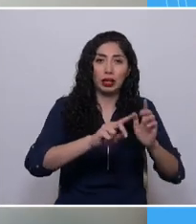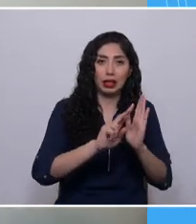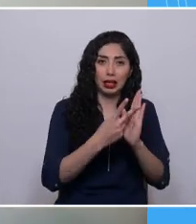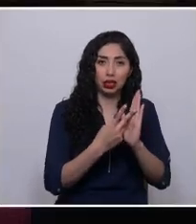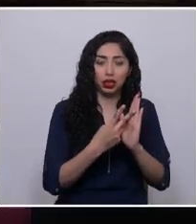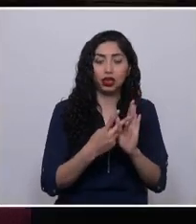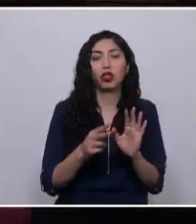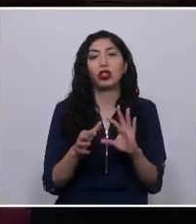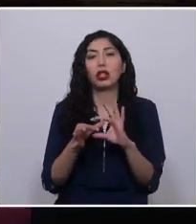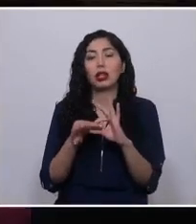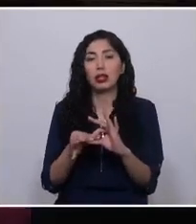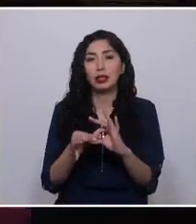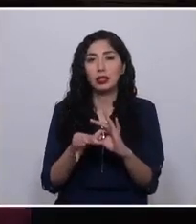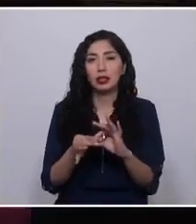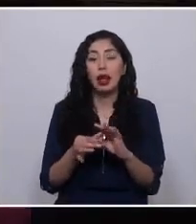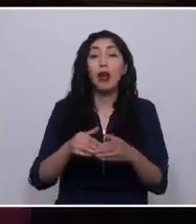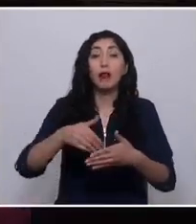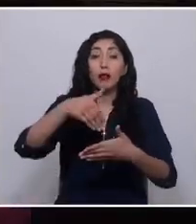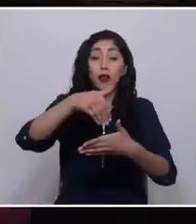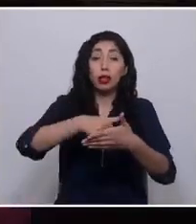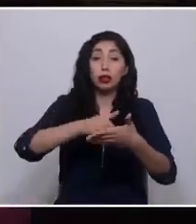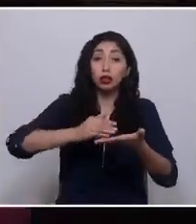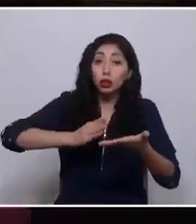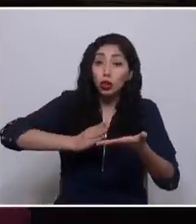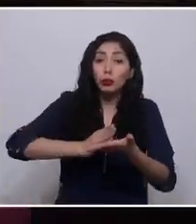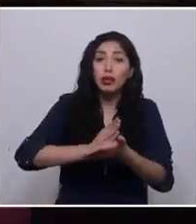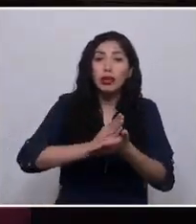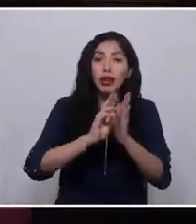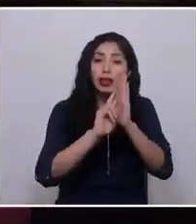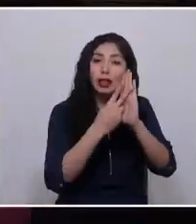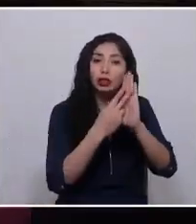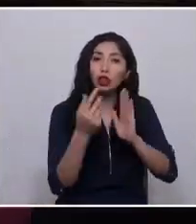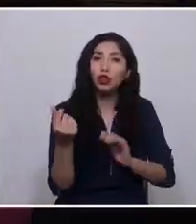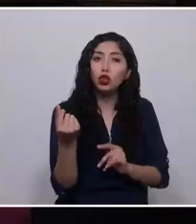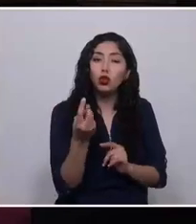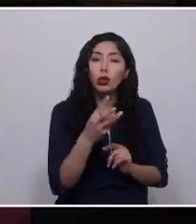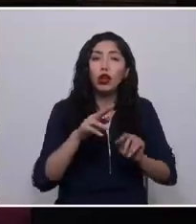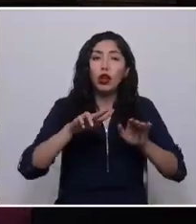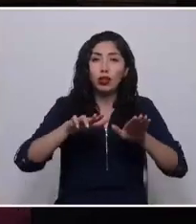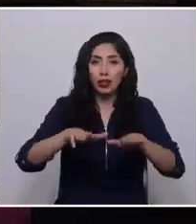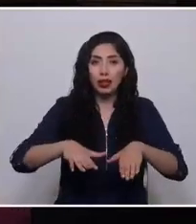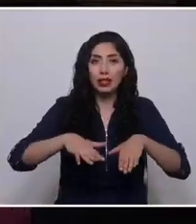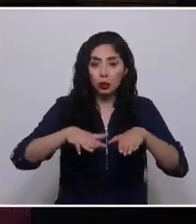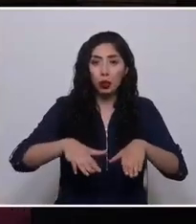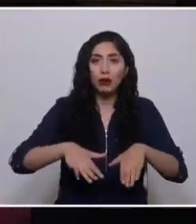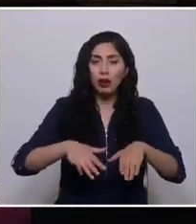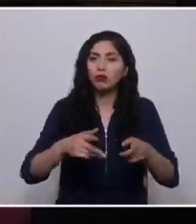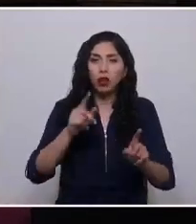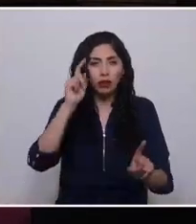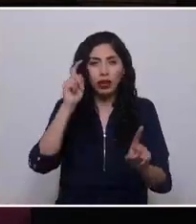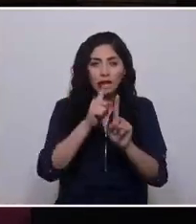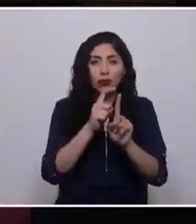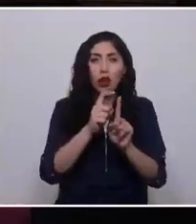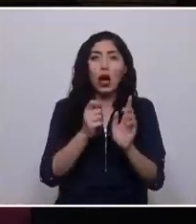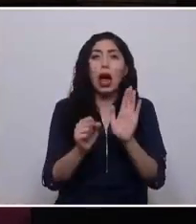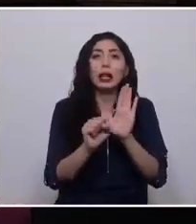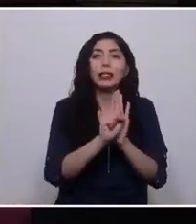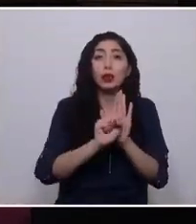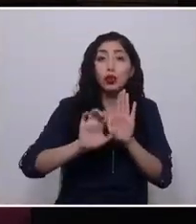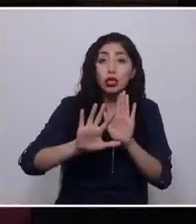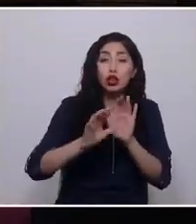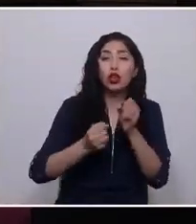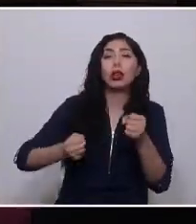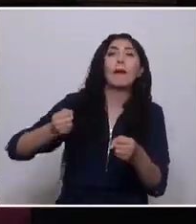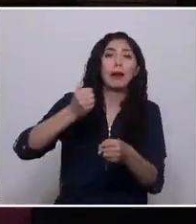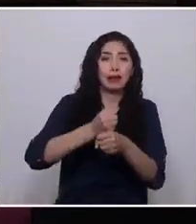Gracias. Se somete a votación la indicación número 19 para sustituir el artículo 5. En